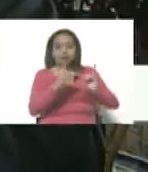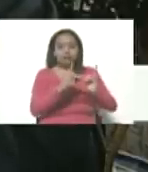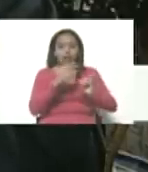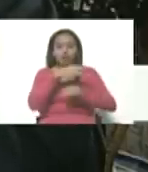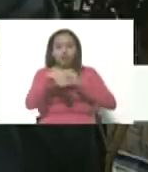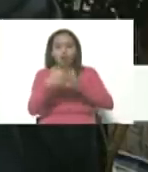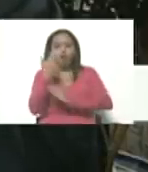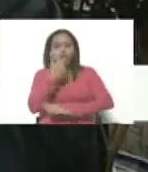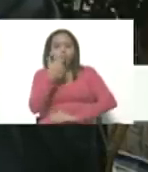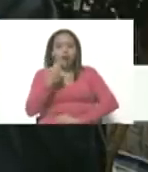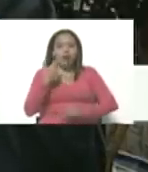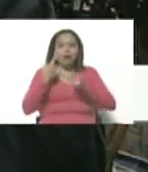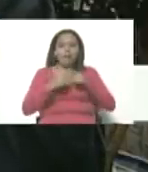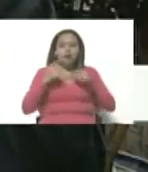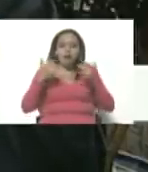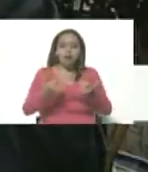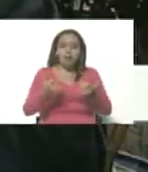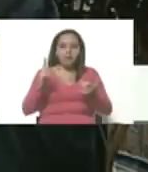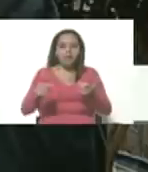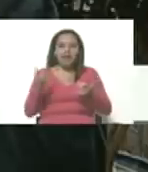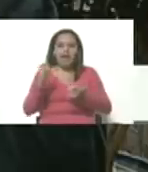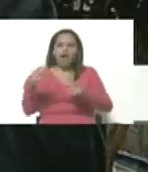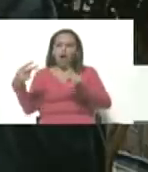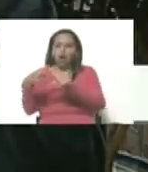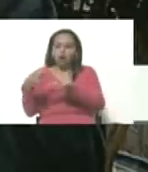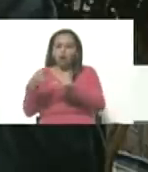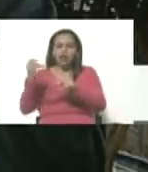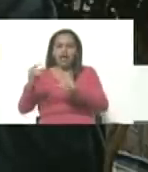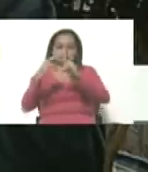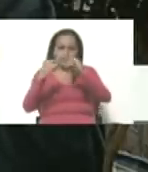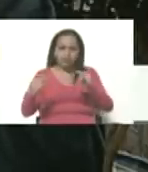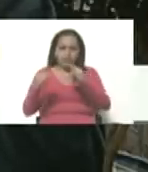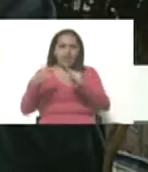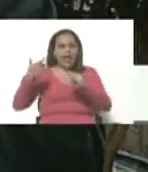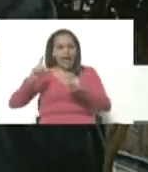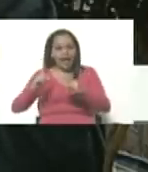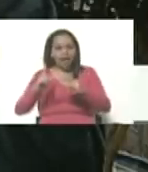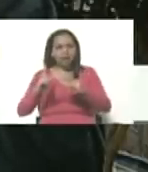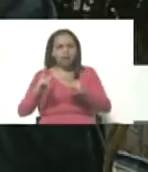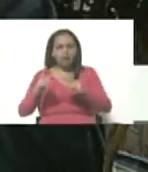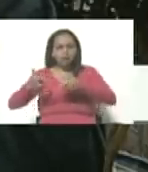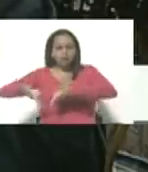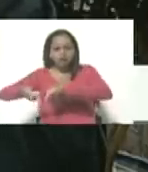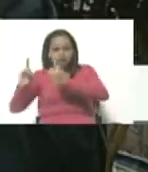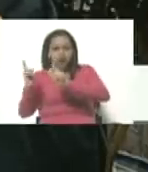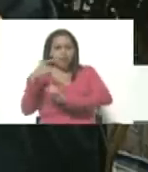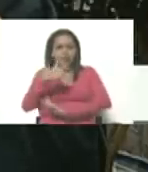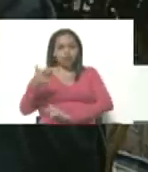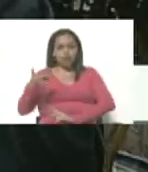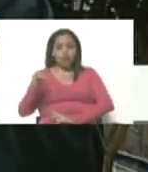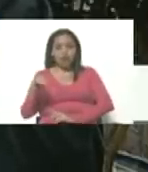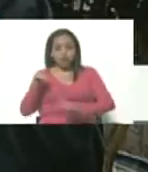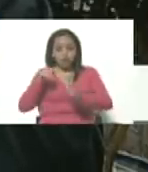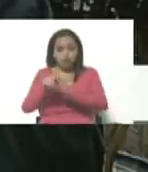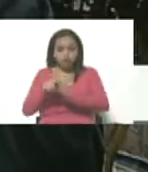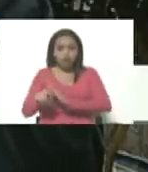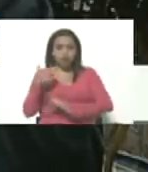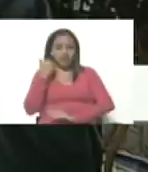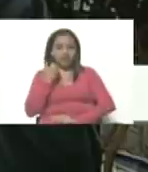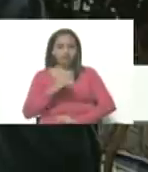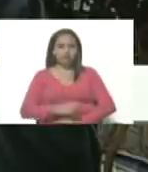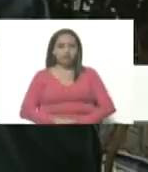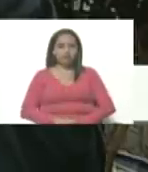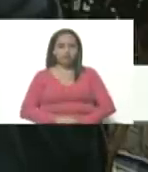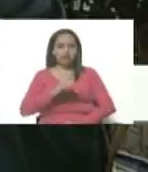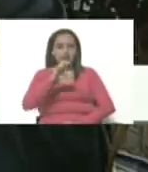activamos estos otros mecanismos y actualmente tenemos suficiente cupo para cualquier cantidad de pacientes que pudiera incorporarse. Igualmente